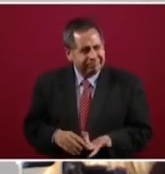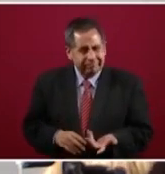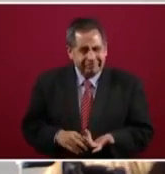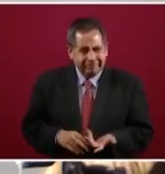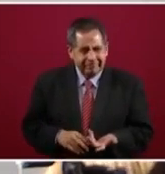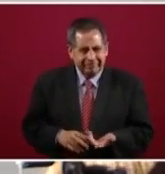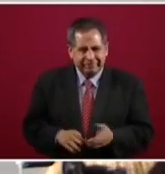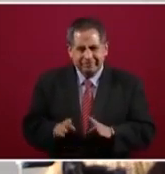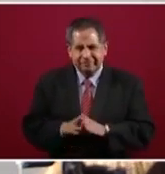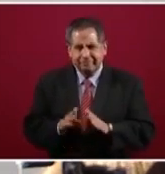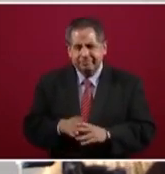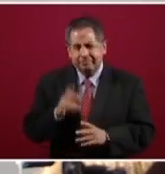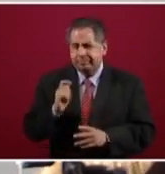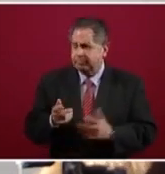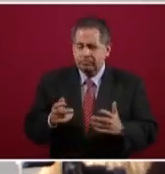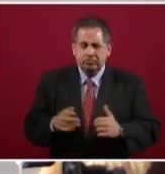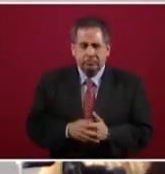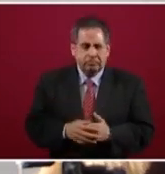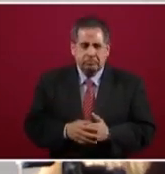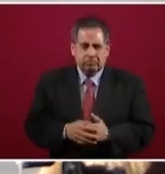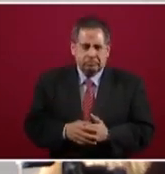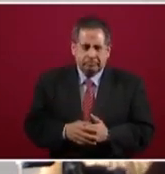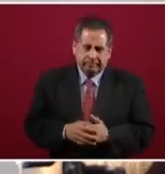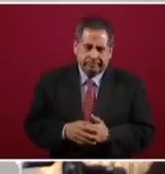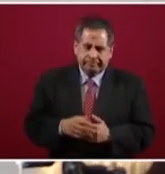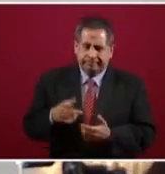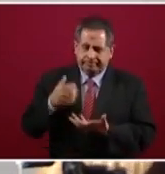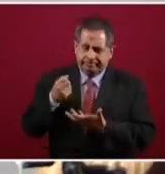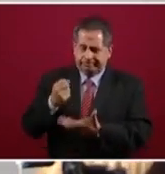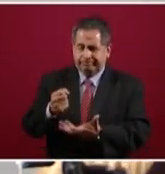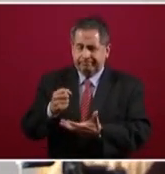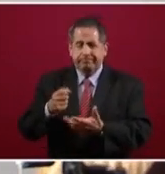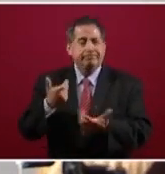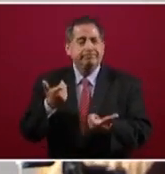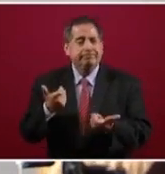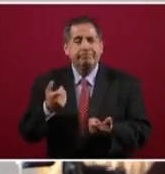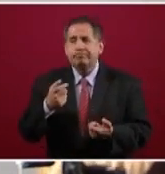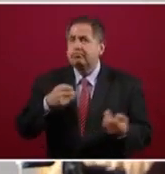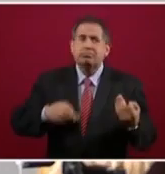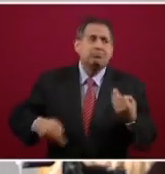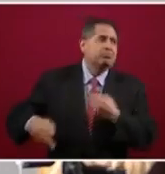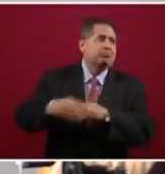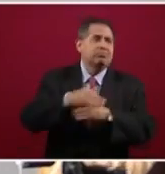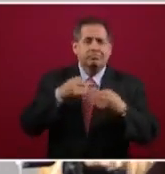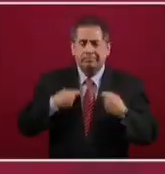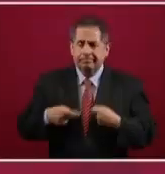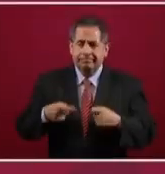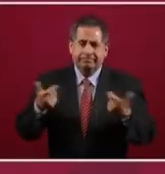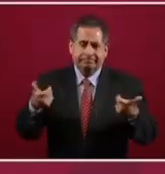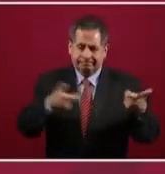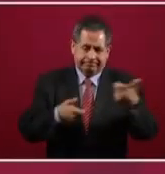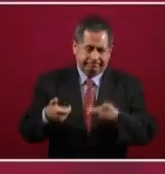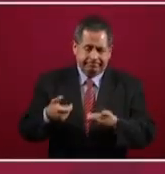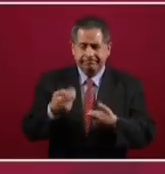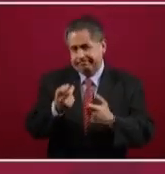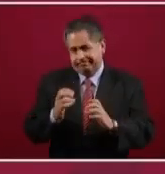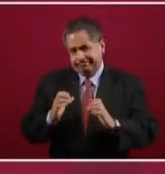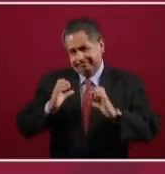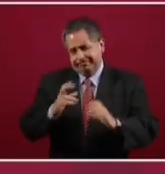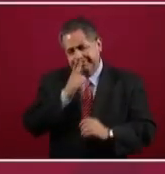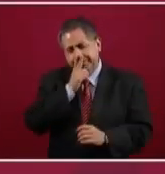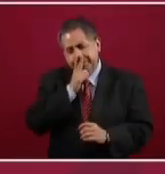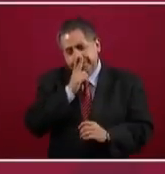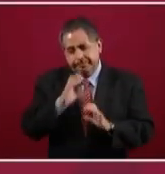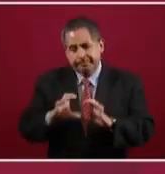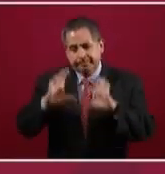¿Cómo no va a ser de uno? El presupuesto es dinero de todo el pueblo y hay que cuidarlo más